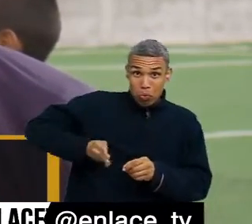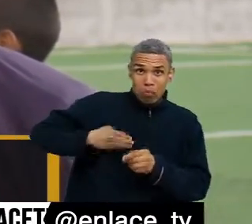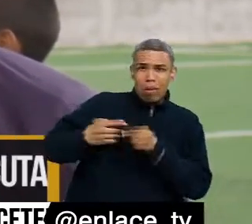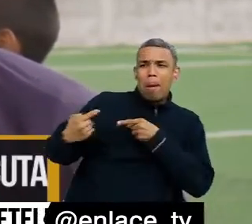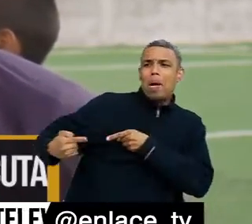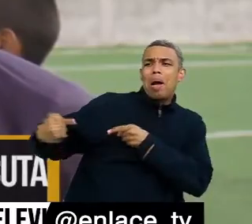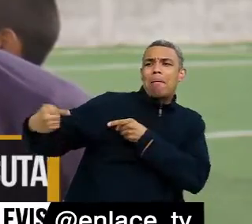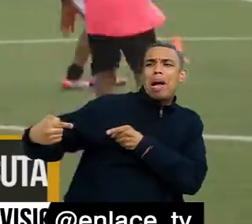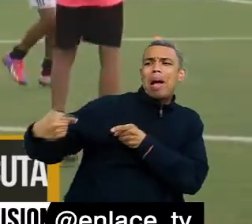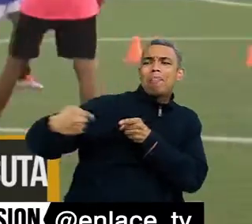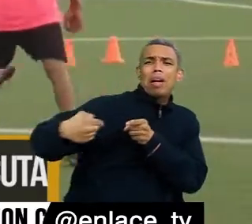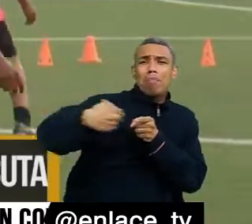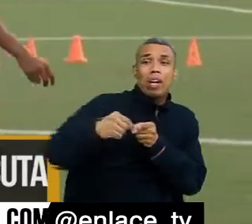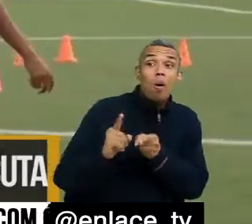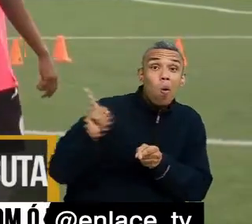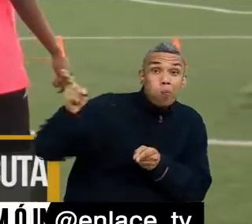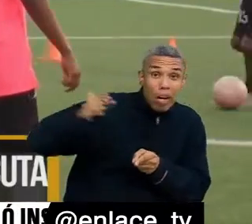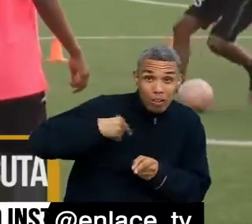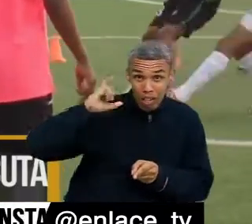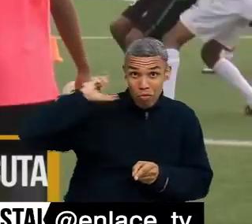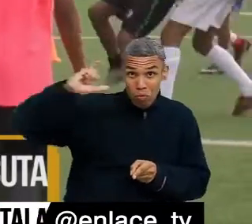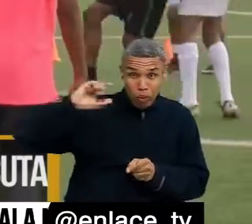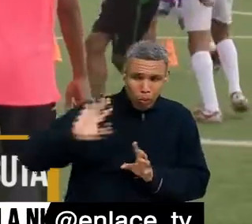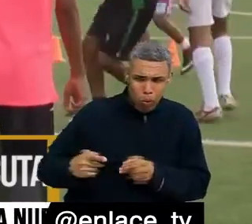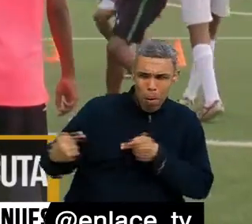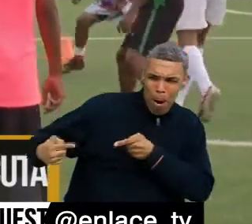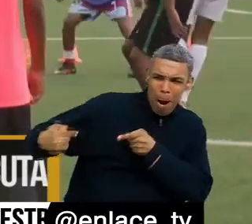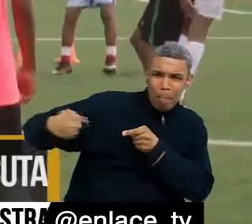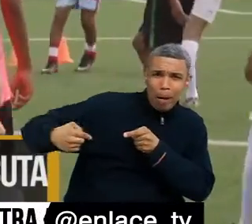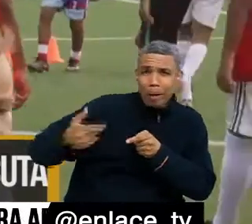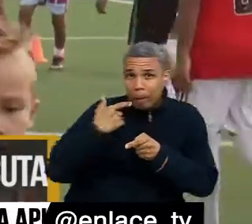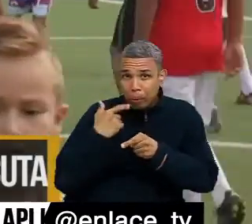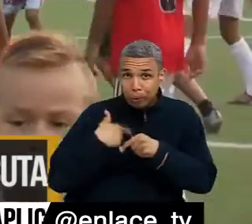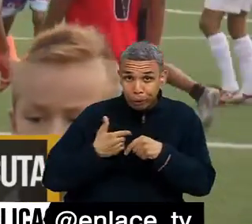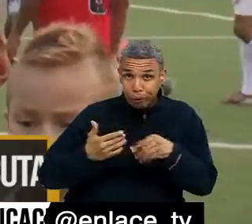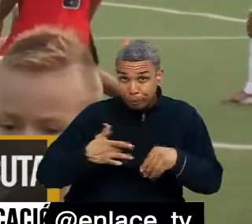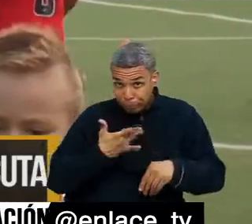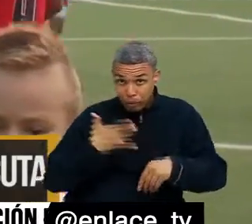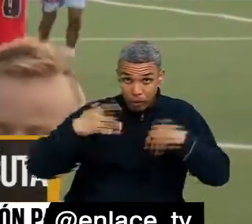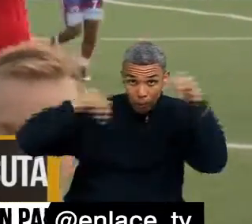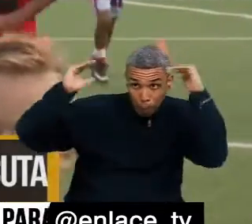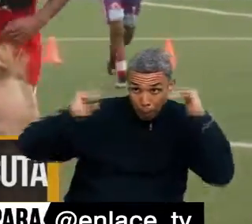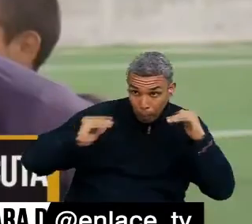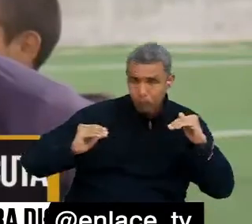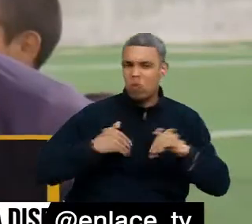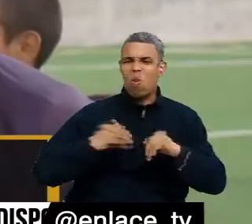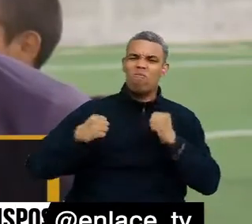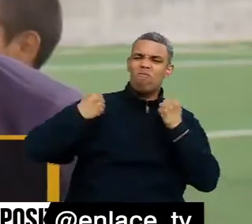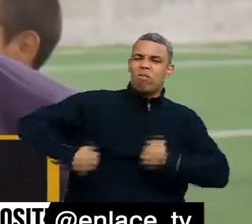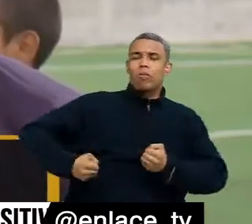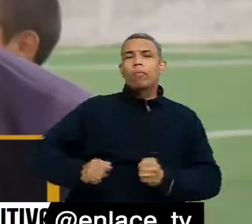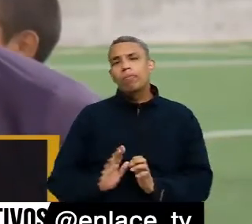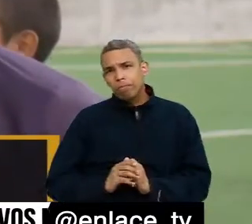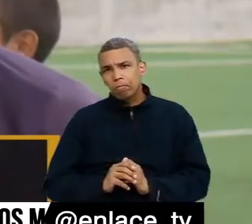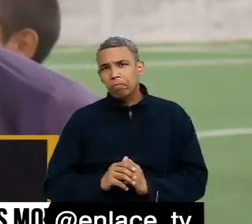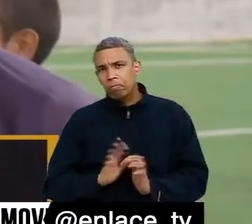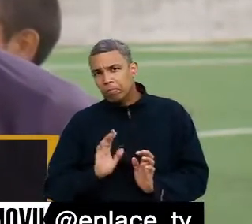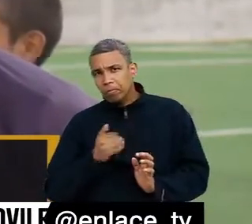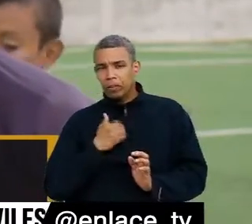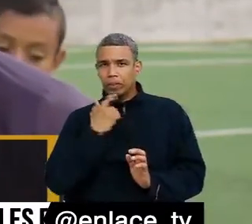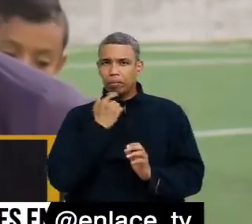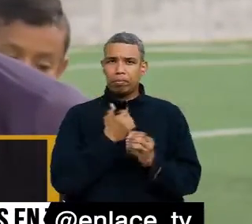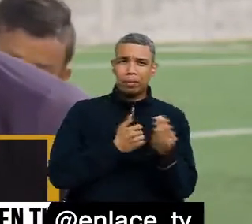la responsabilidad. Y hoy, gracias a Dios, dejamos en alto el fútbol barranqueño. Sí, participamos en la categoría 12, perdimos en cuartos. La